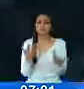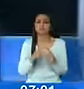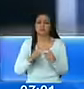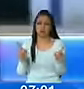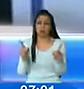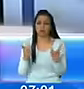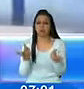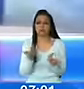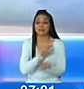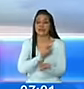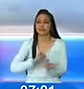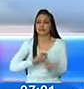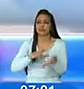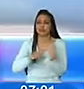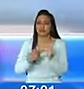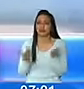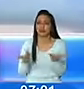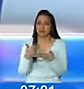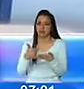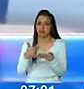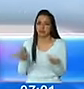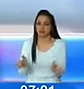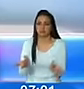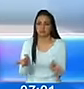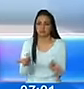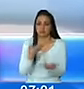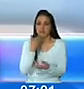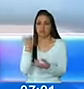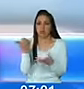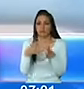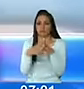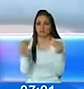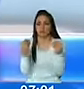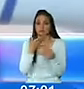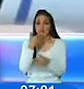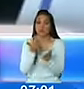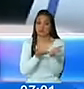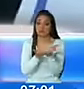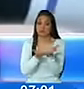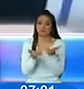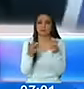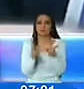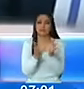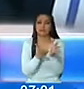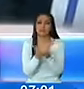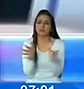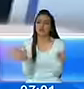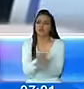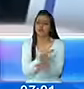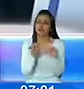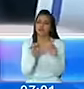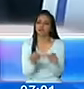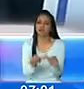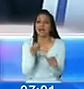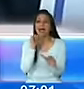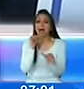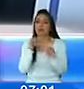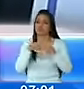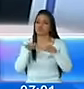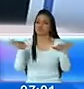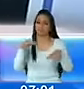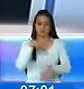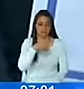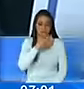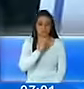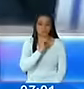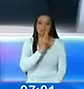cierto? Con esto pretendemos dar un mejor servicio y un servicio más continuo a la ciudad desde la Morán Valverde